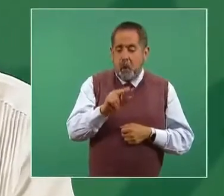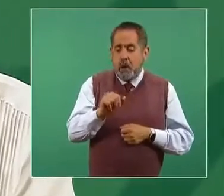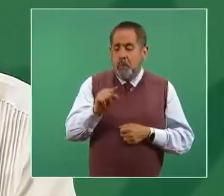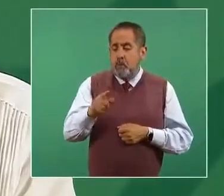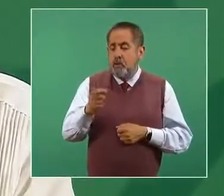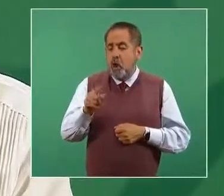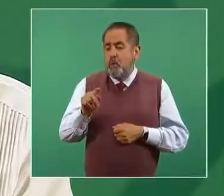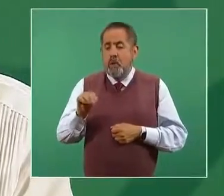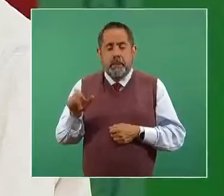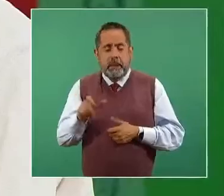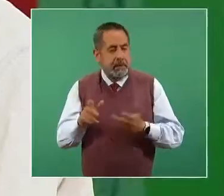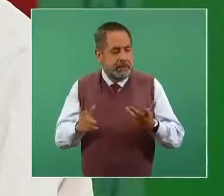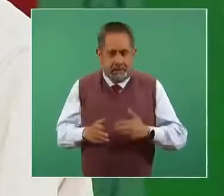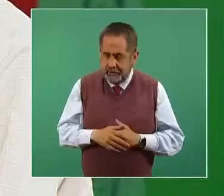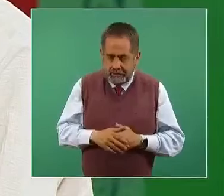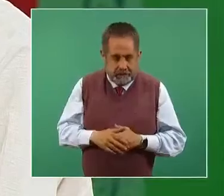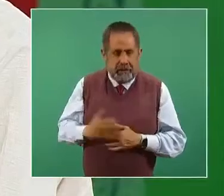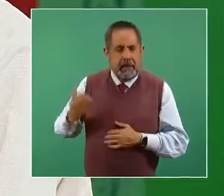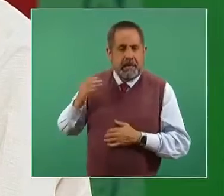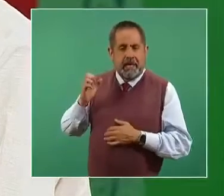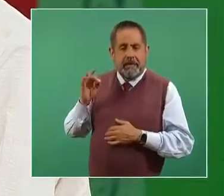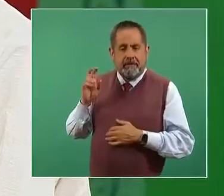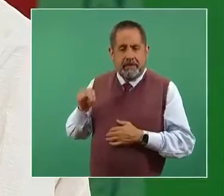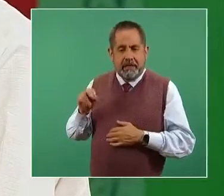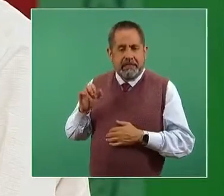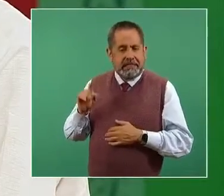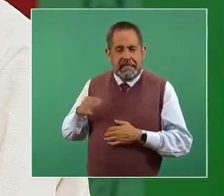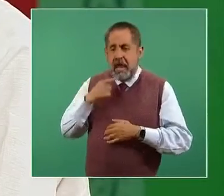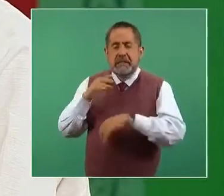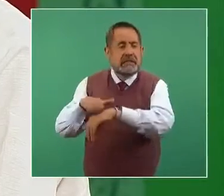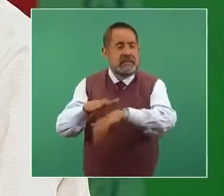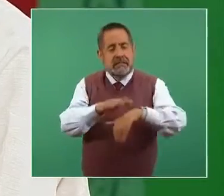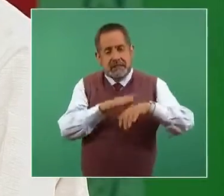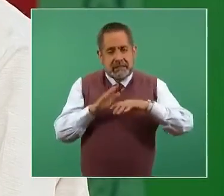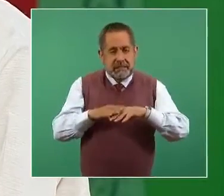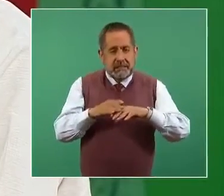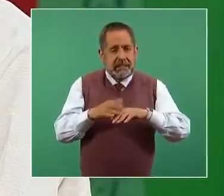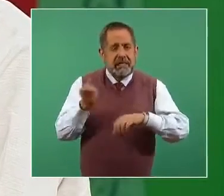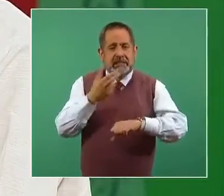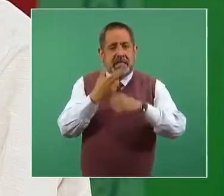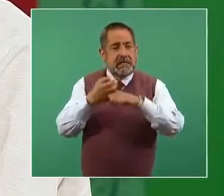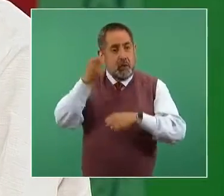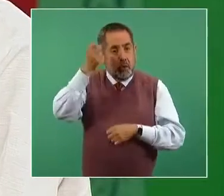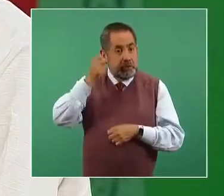alertó el doctor Efraín Encinas Torres, secretario de Salud de Sinaloa,